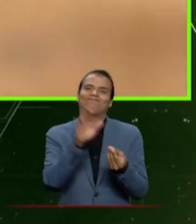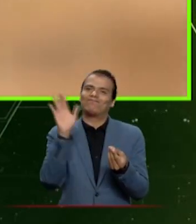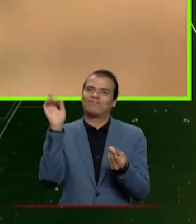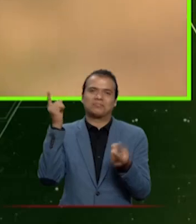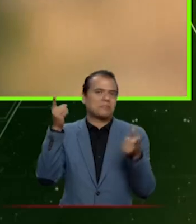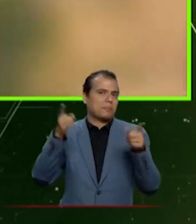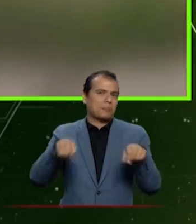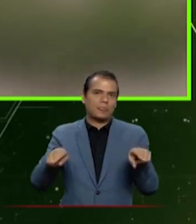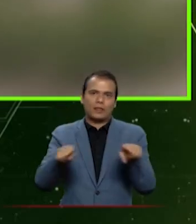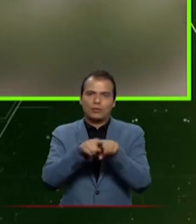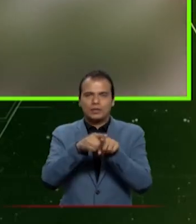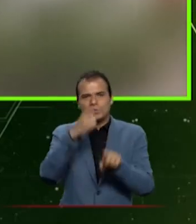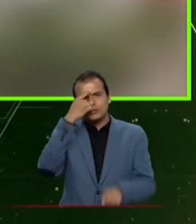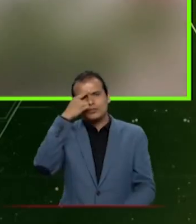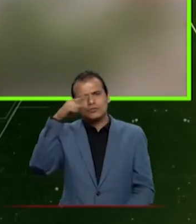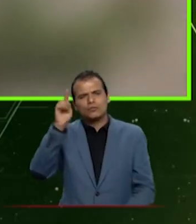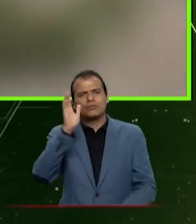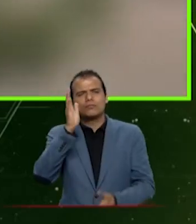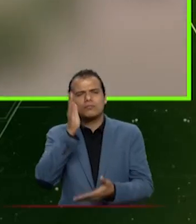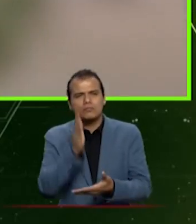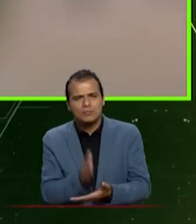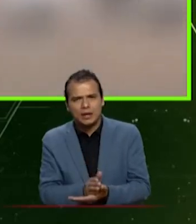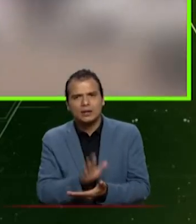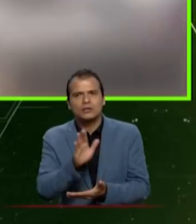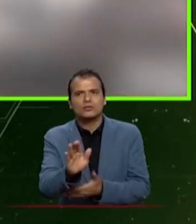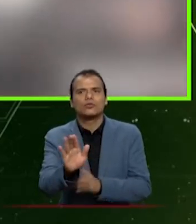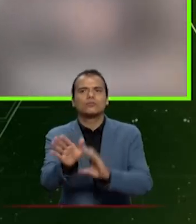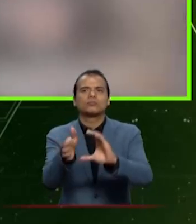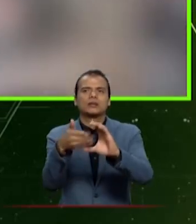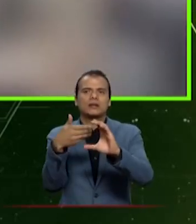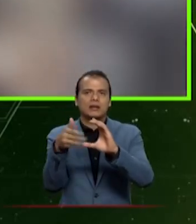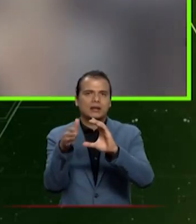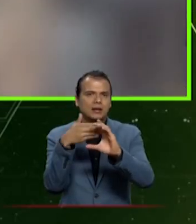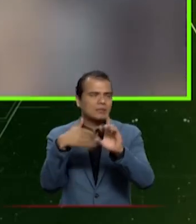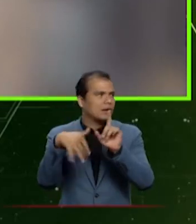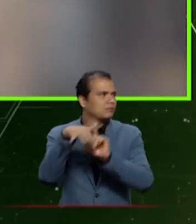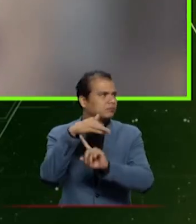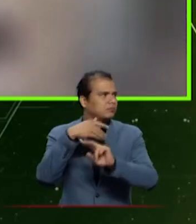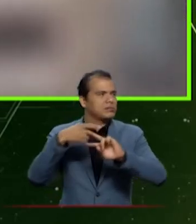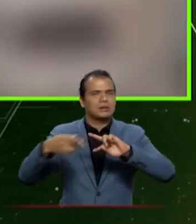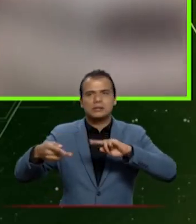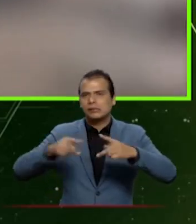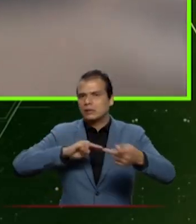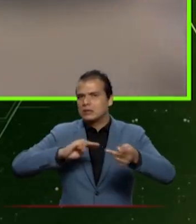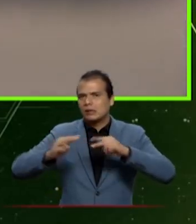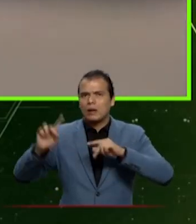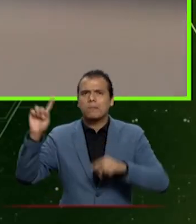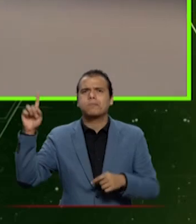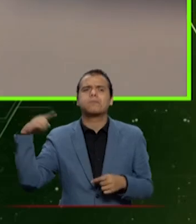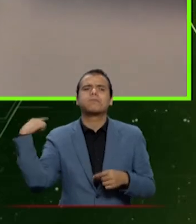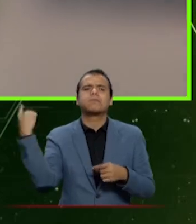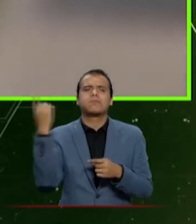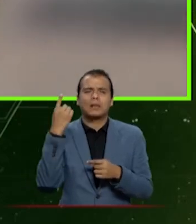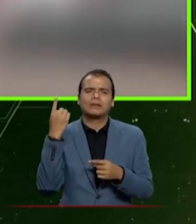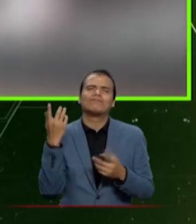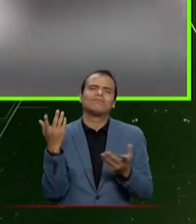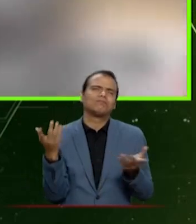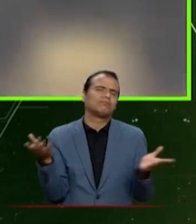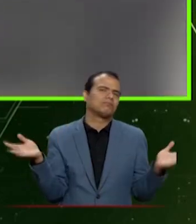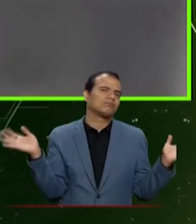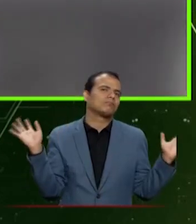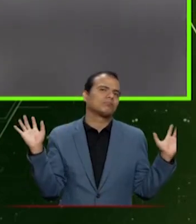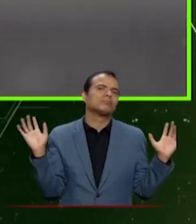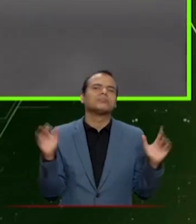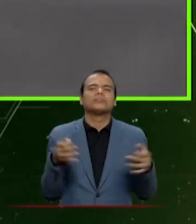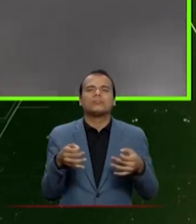son cada vez con temas de variabilidad y Cambio Climático fenómenos de variabilidad que cada vez disminuyen su frecuencia y el cambio climático en general